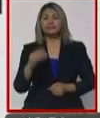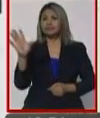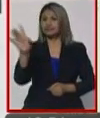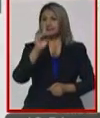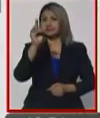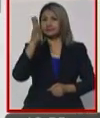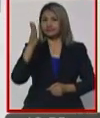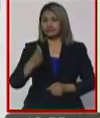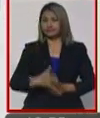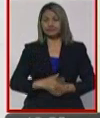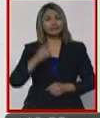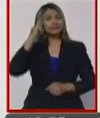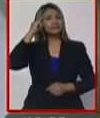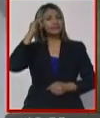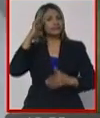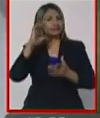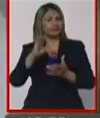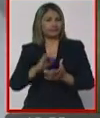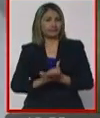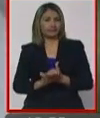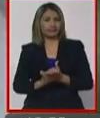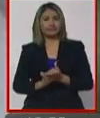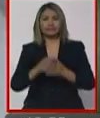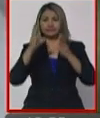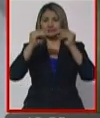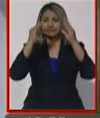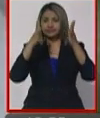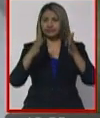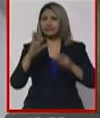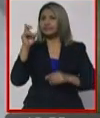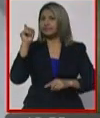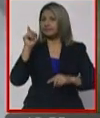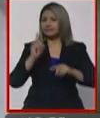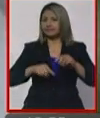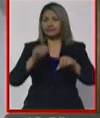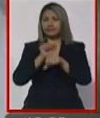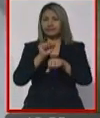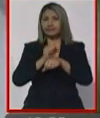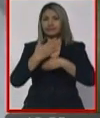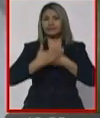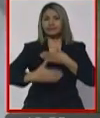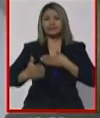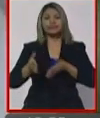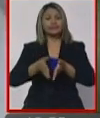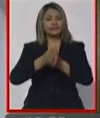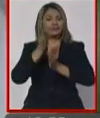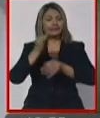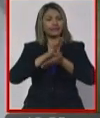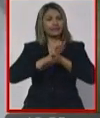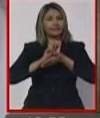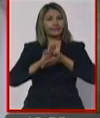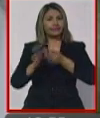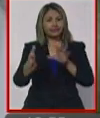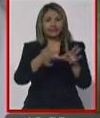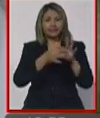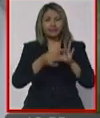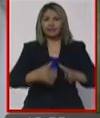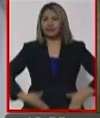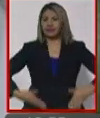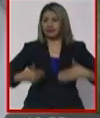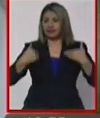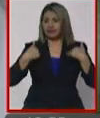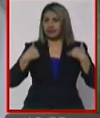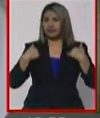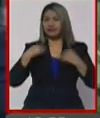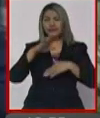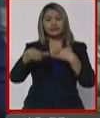ser boliviano. Entonces yo creo que este docente no debe trabajar ya, queremos nosotros justicia y vamos a llegar, nos vamos a unir los residentes